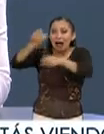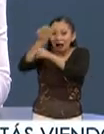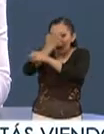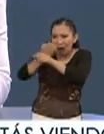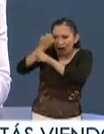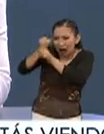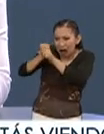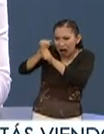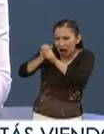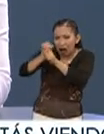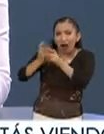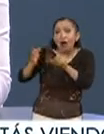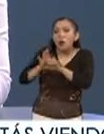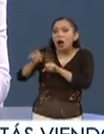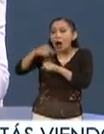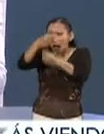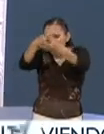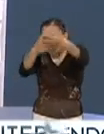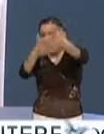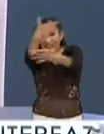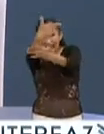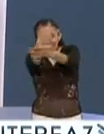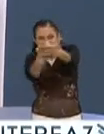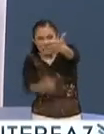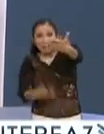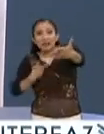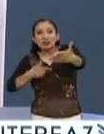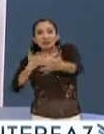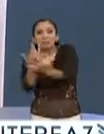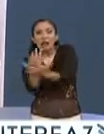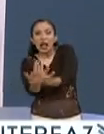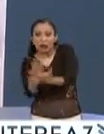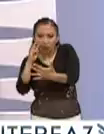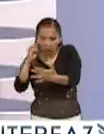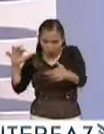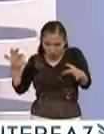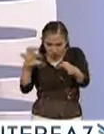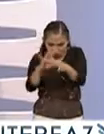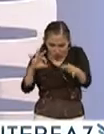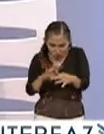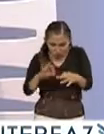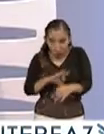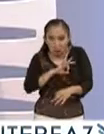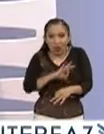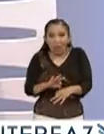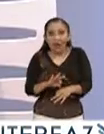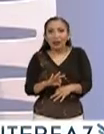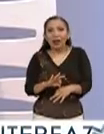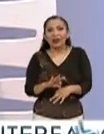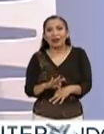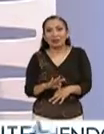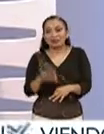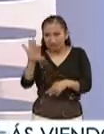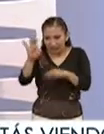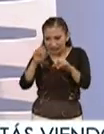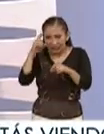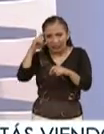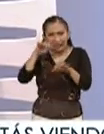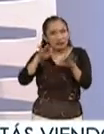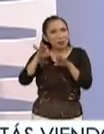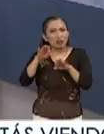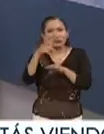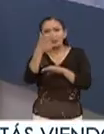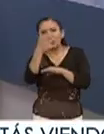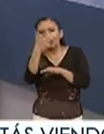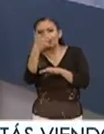estudios para ver cuál de esa lista de espera son compatibles. Y entonces ahí es un trabajo de por lo